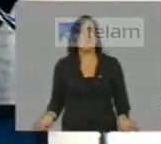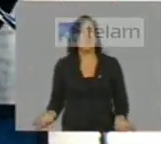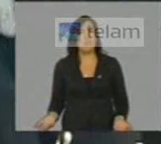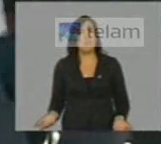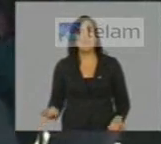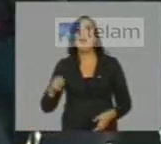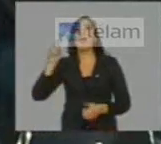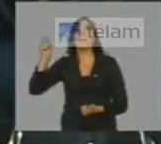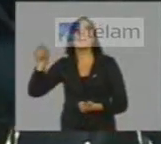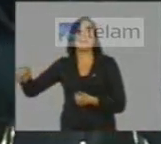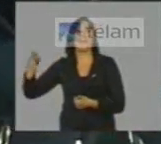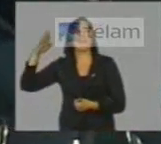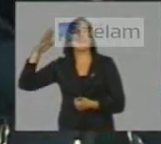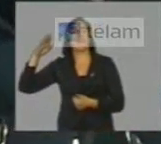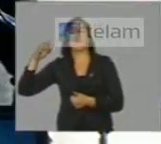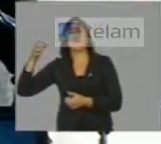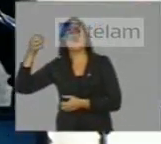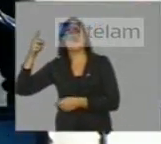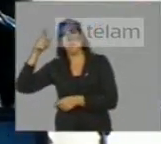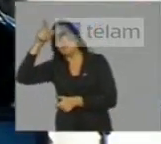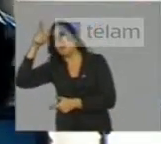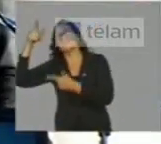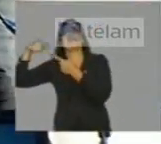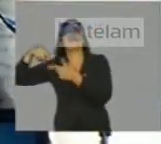Fuerzas de seguridad, justicia.